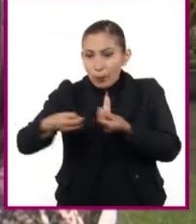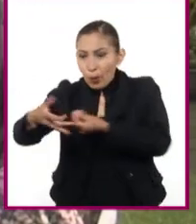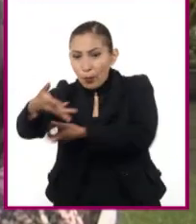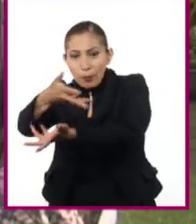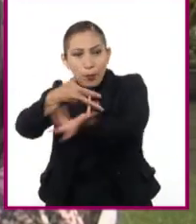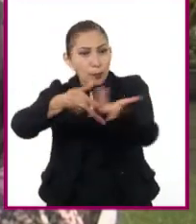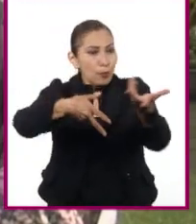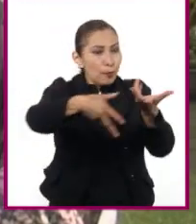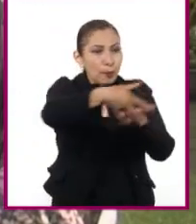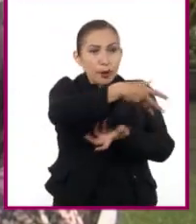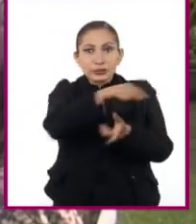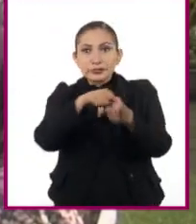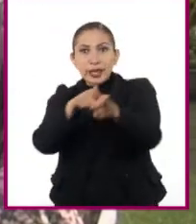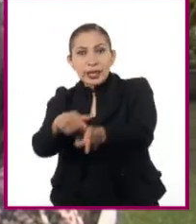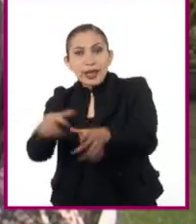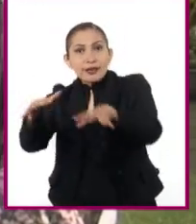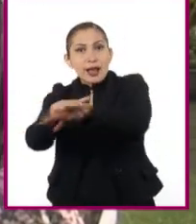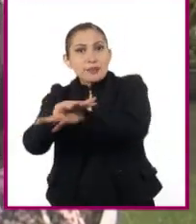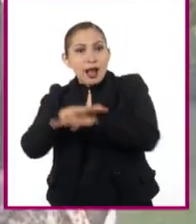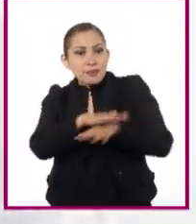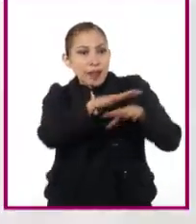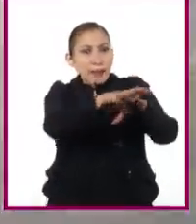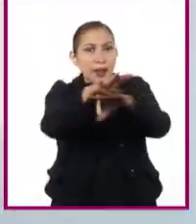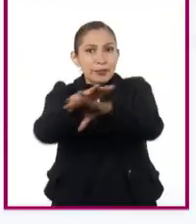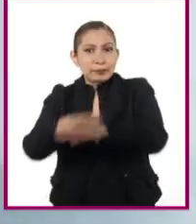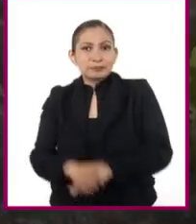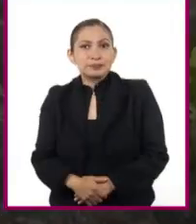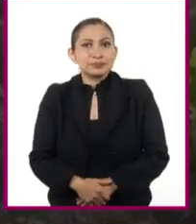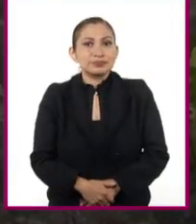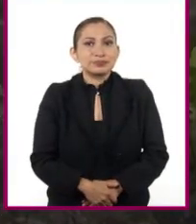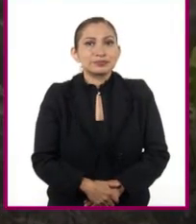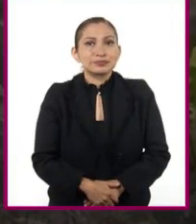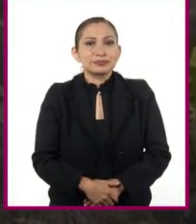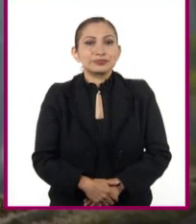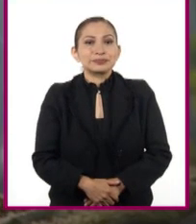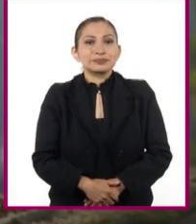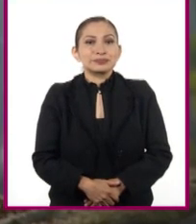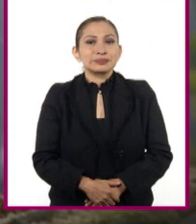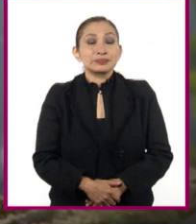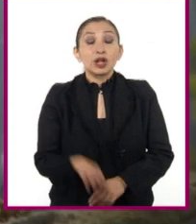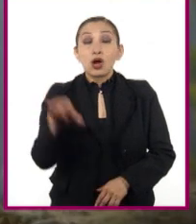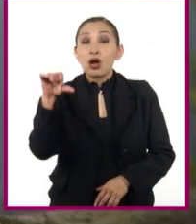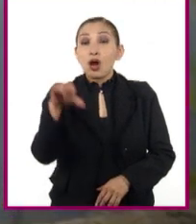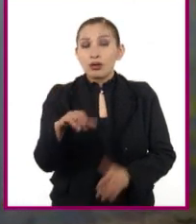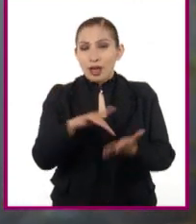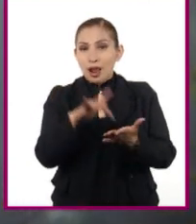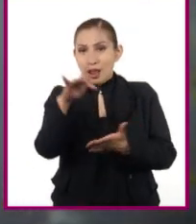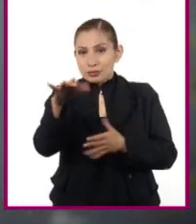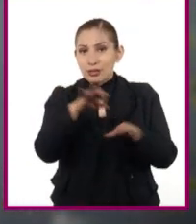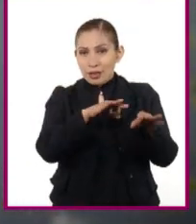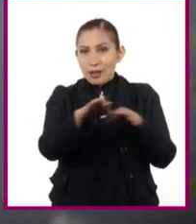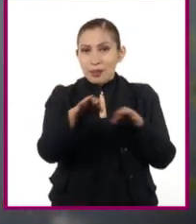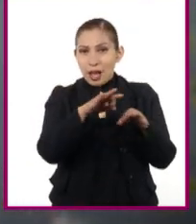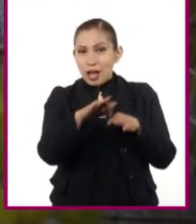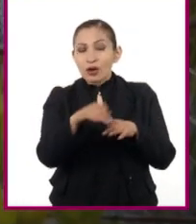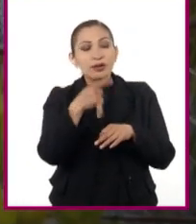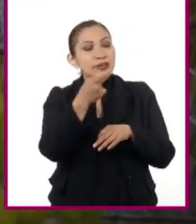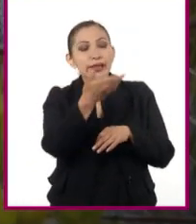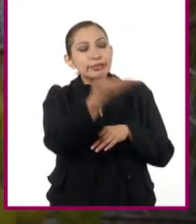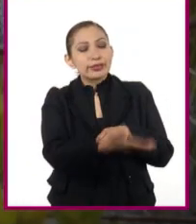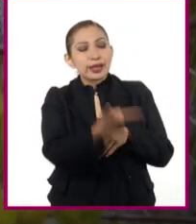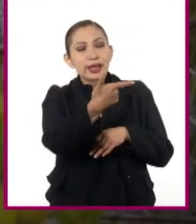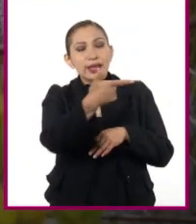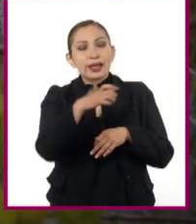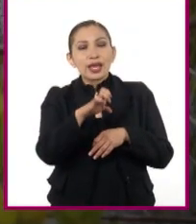continuamente en la atmósfera transformándose en estas formas. Hoy, gracias al trabajo principalmente de